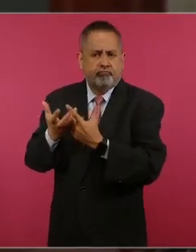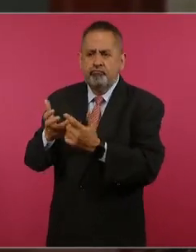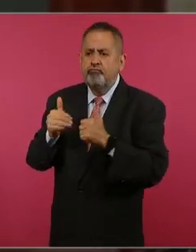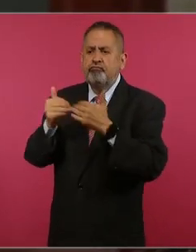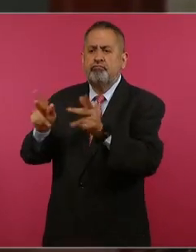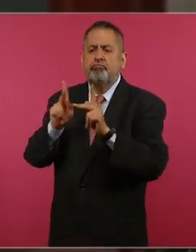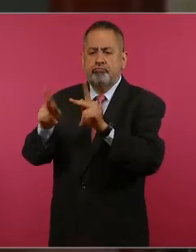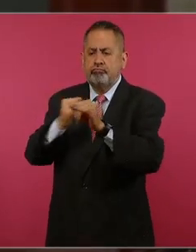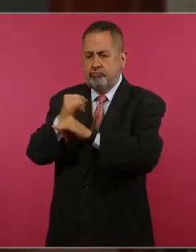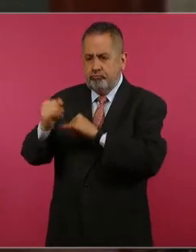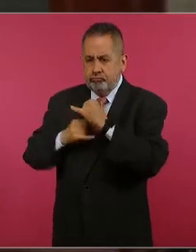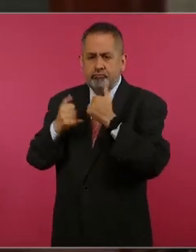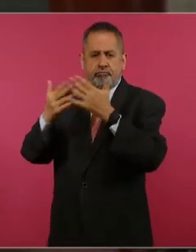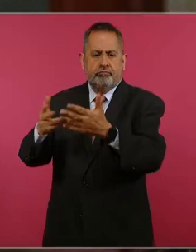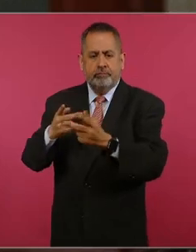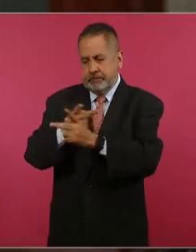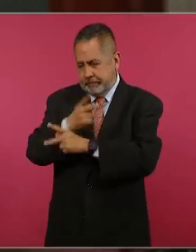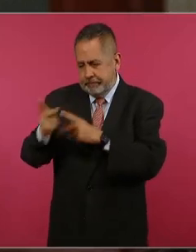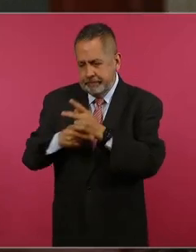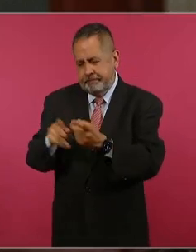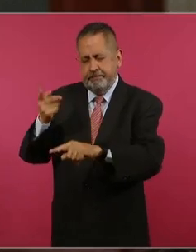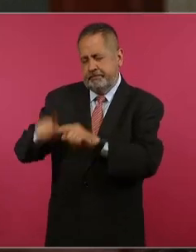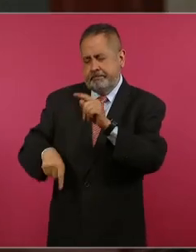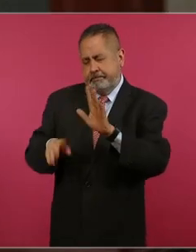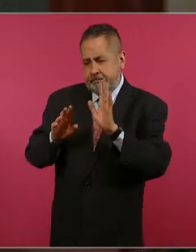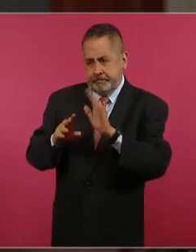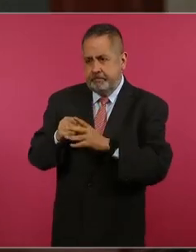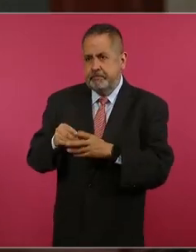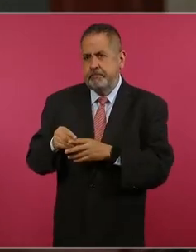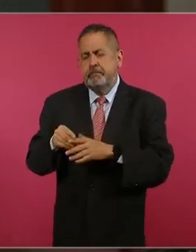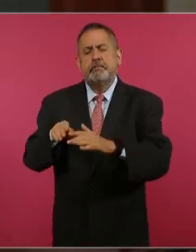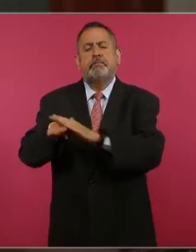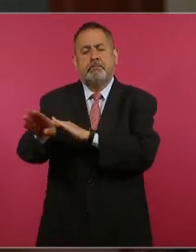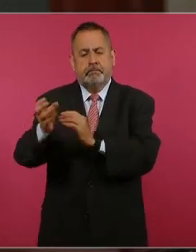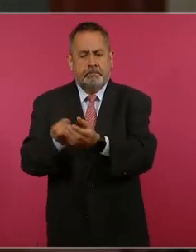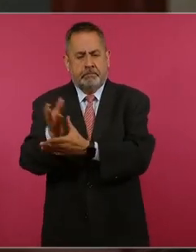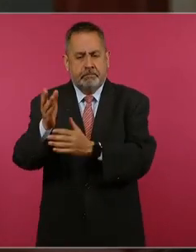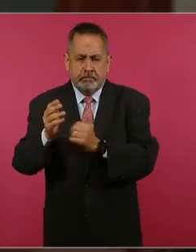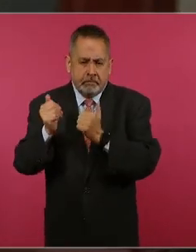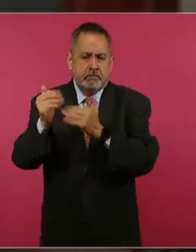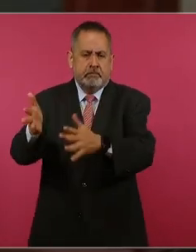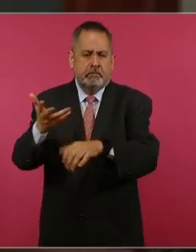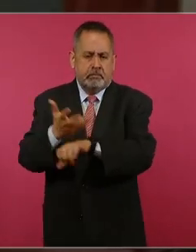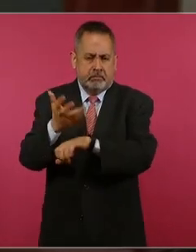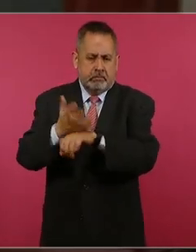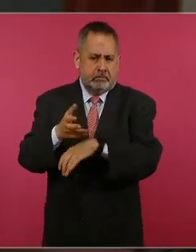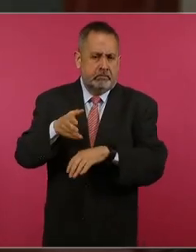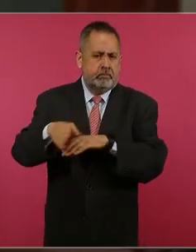puente internacional, le quitaron su pasaporte, afortunadamente